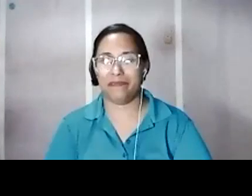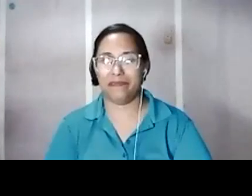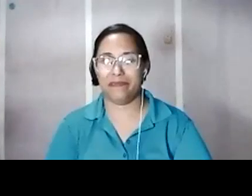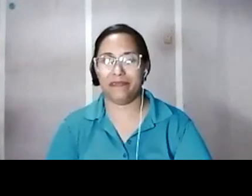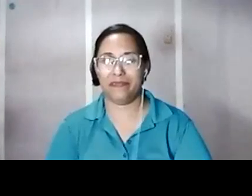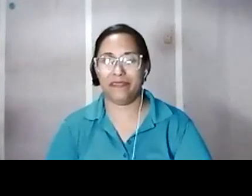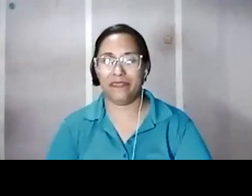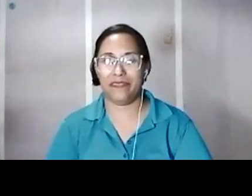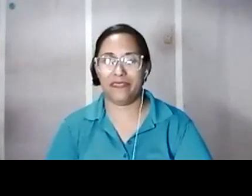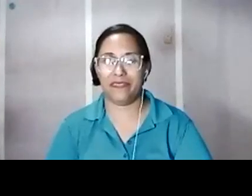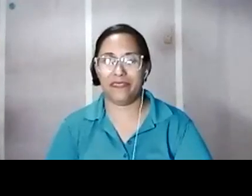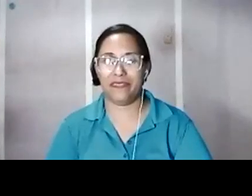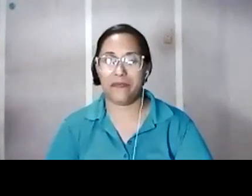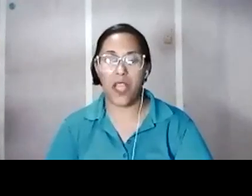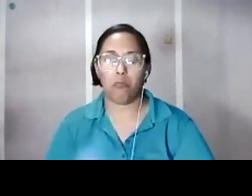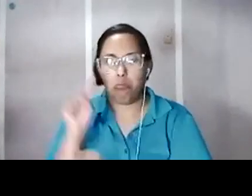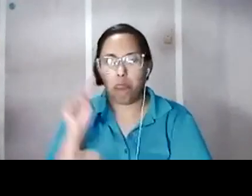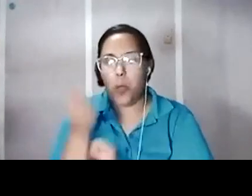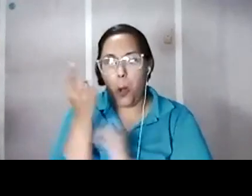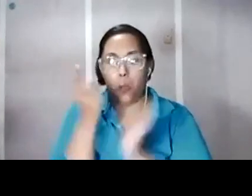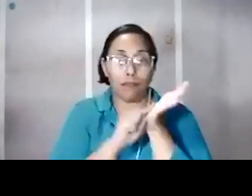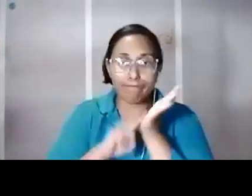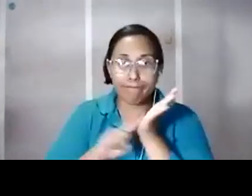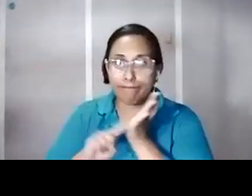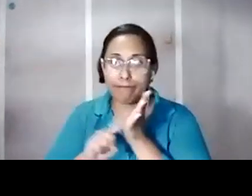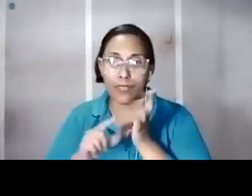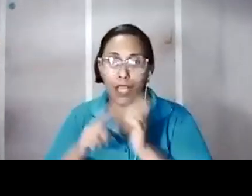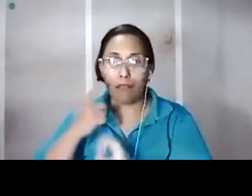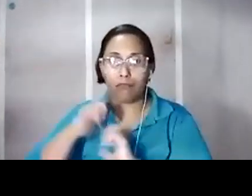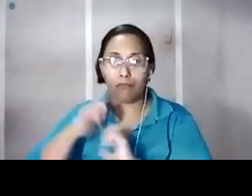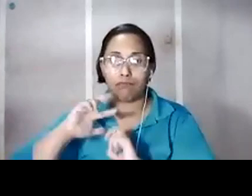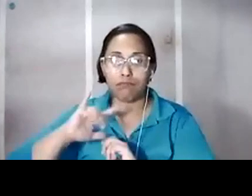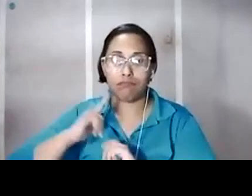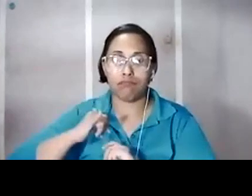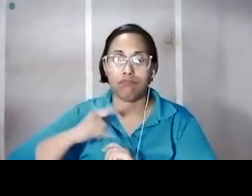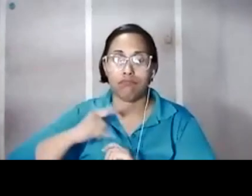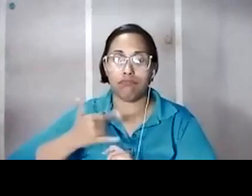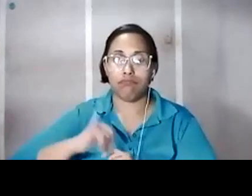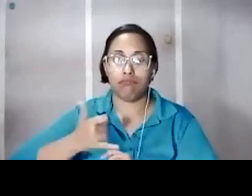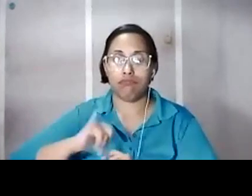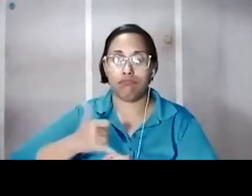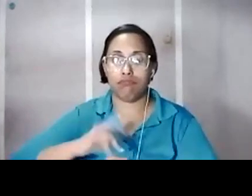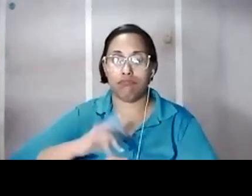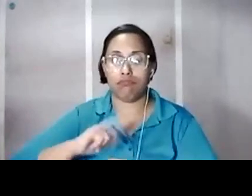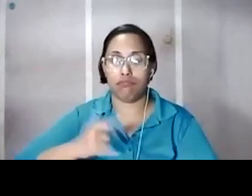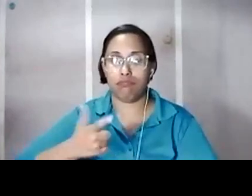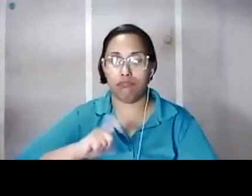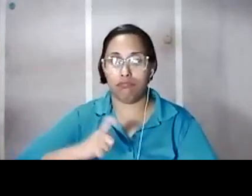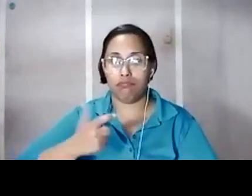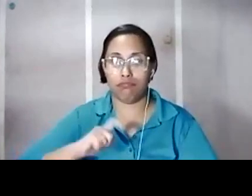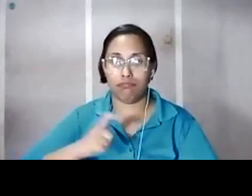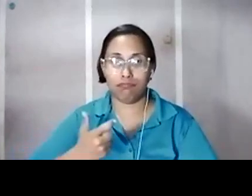O sea, esto no es lo único que yo estoy investigando en este momento. Muy bien, nos deja con el